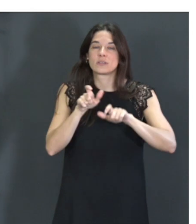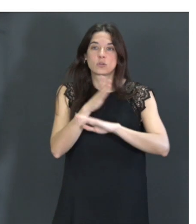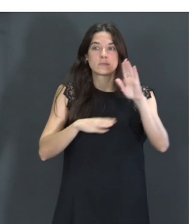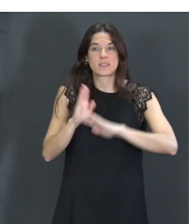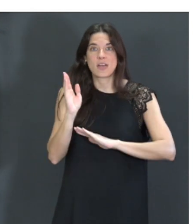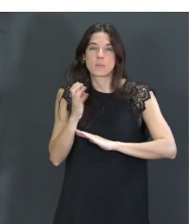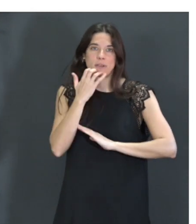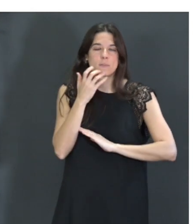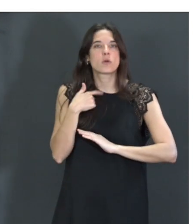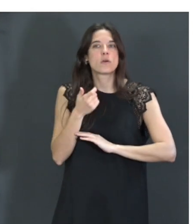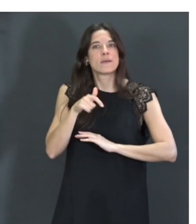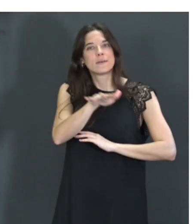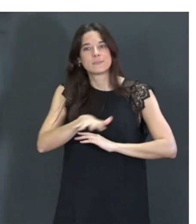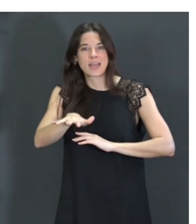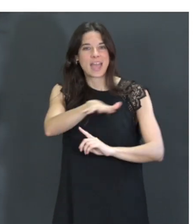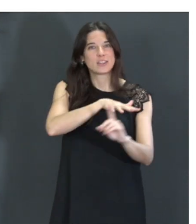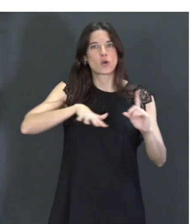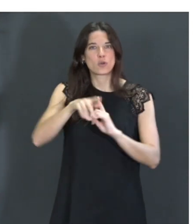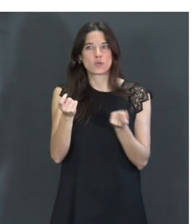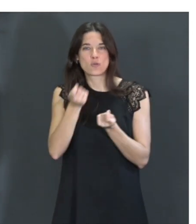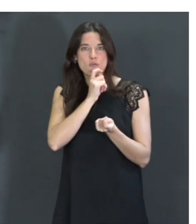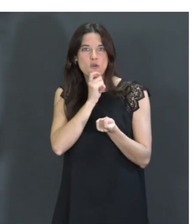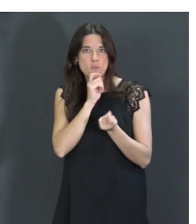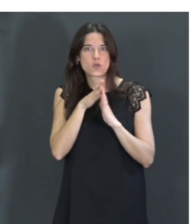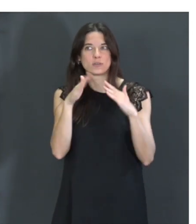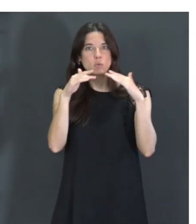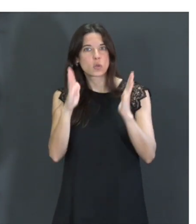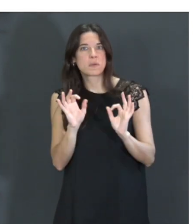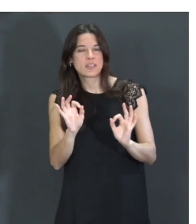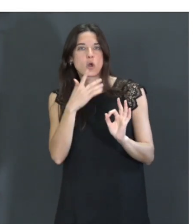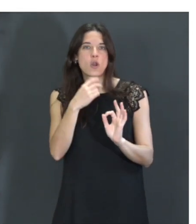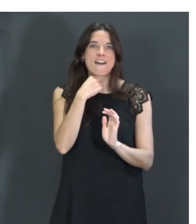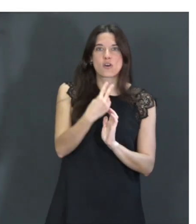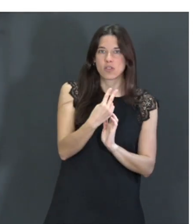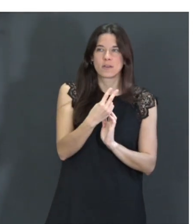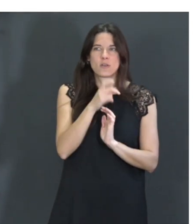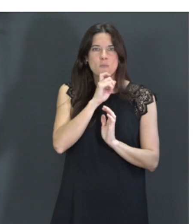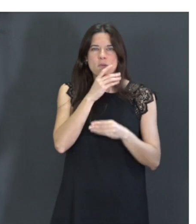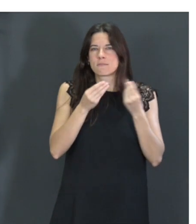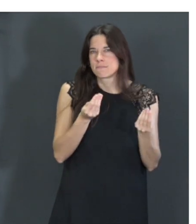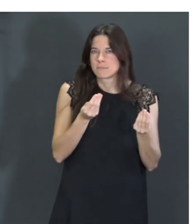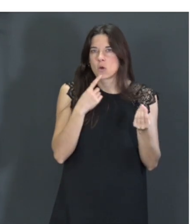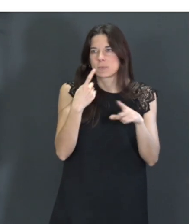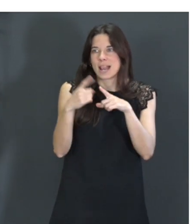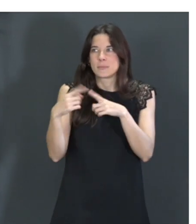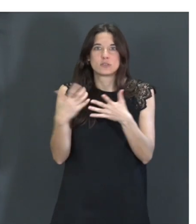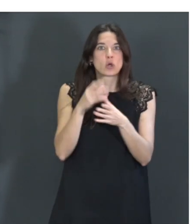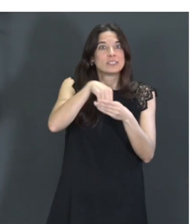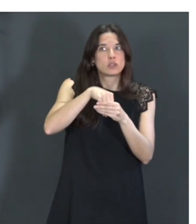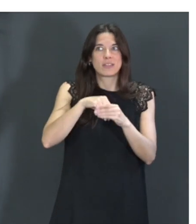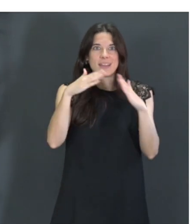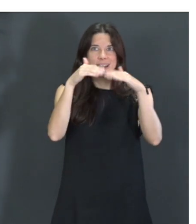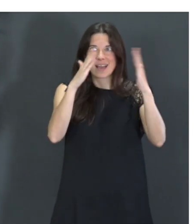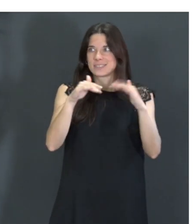¿no? de su domicilio con la voz, poder controlar pues todos los elementos del domicilio. Son algunos ejemplos